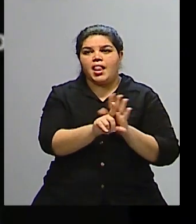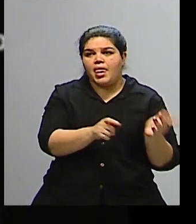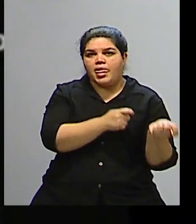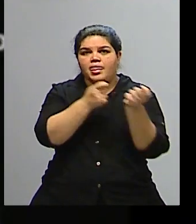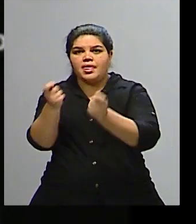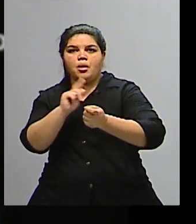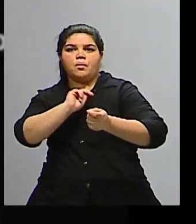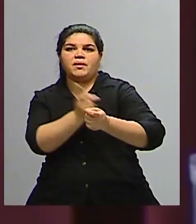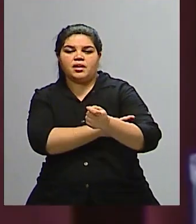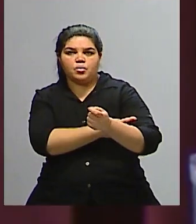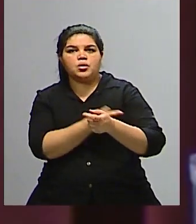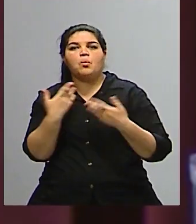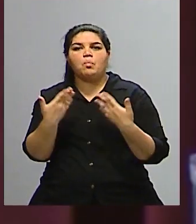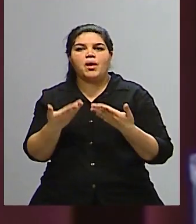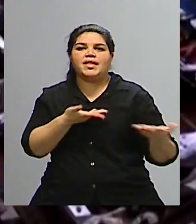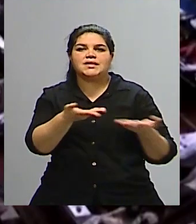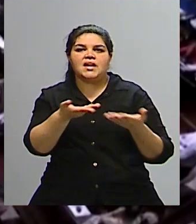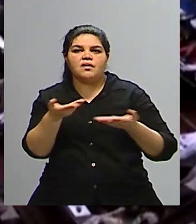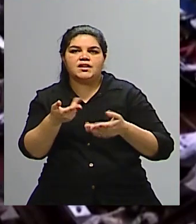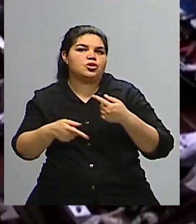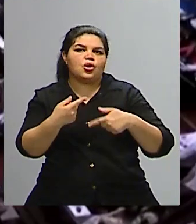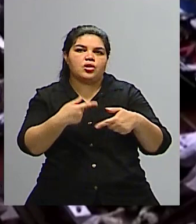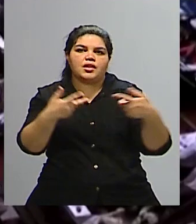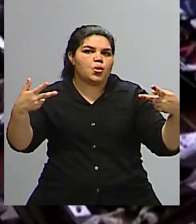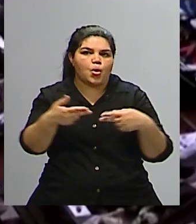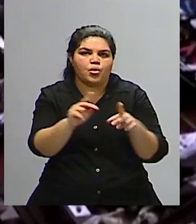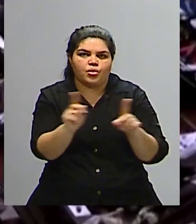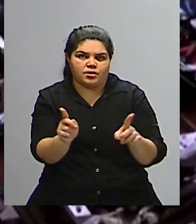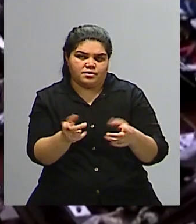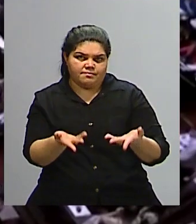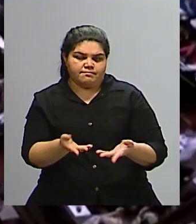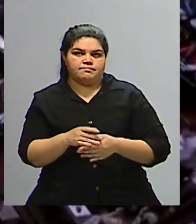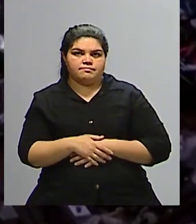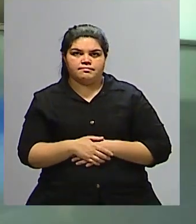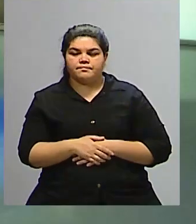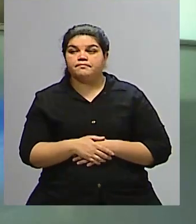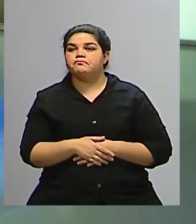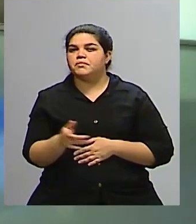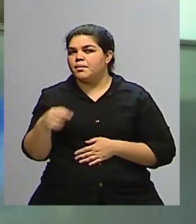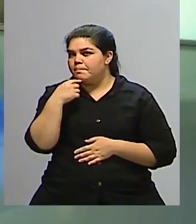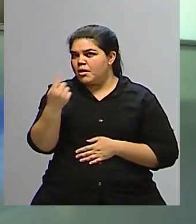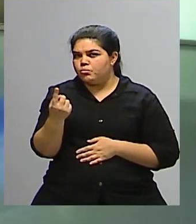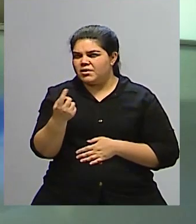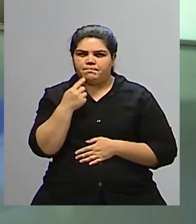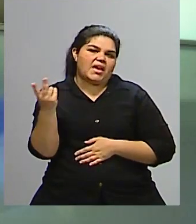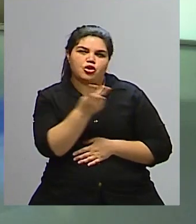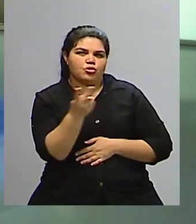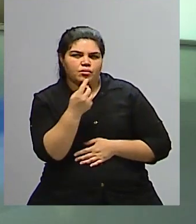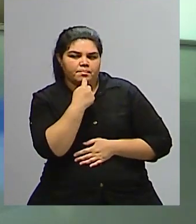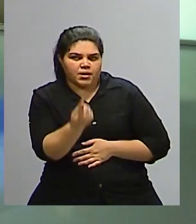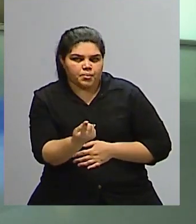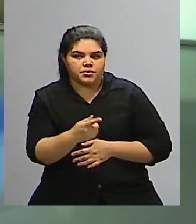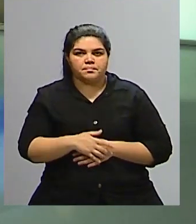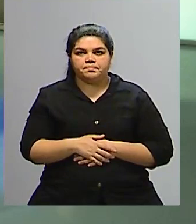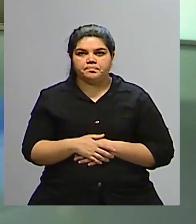seguir funcionando los servicios públicos indispensables. Yo le voy a hacer una pregunta, Mónica. Bueno, en realidad los dos. En más de una oportunidad,